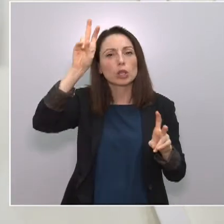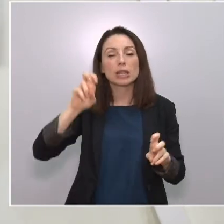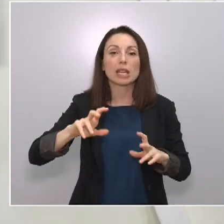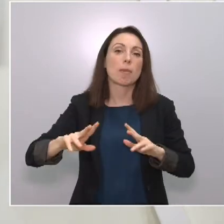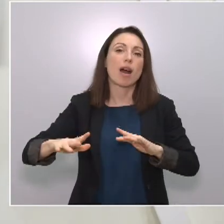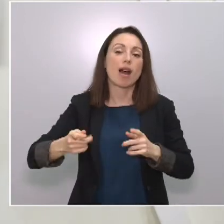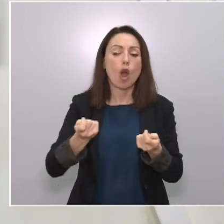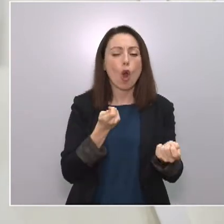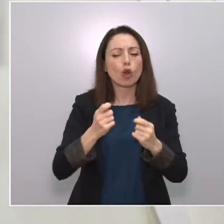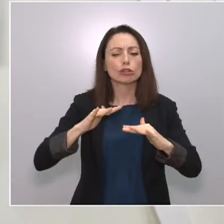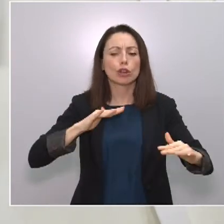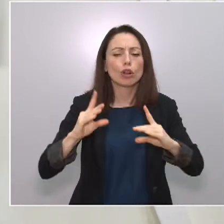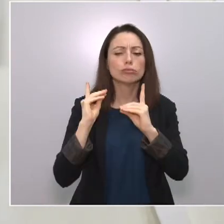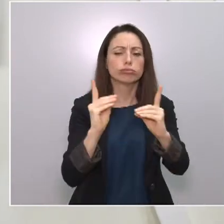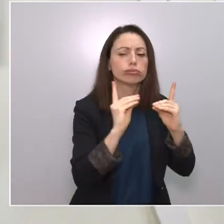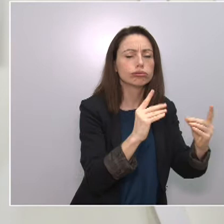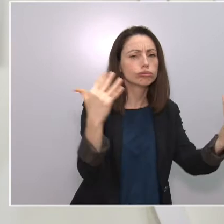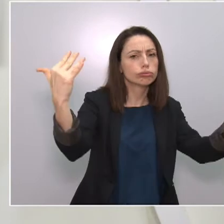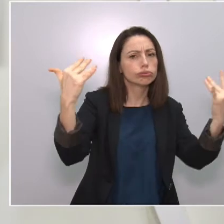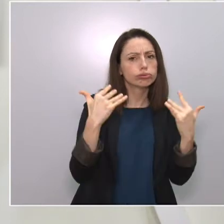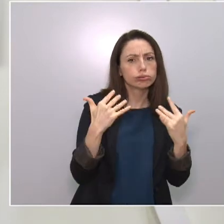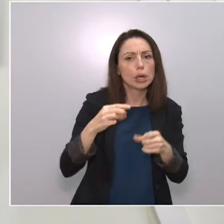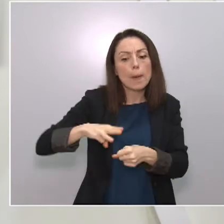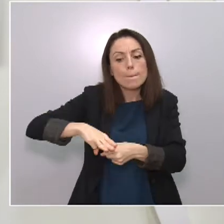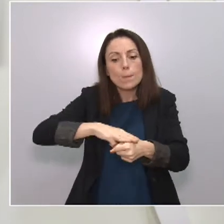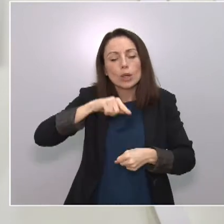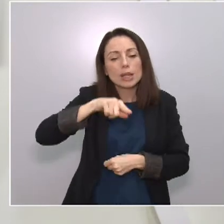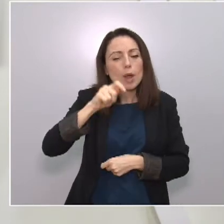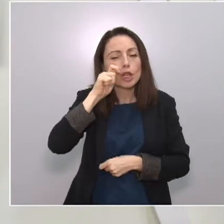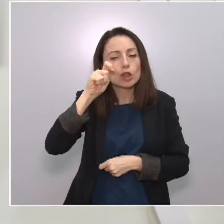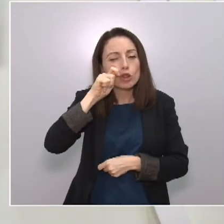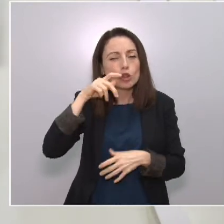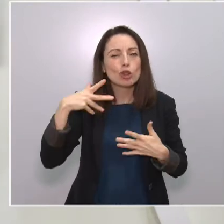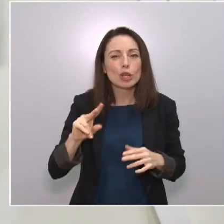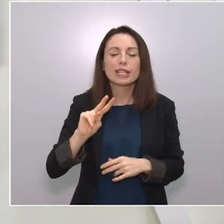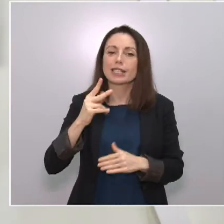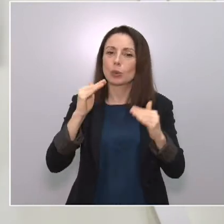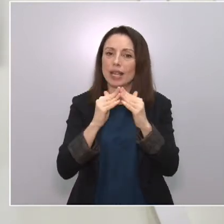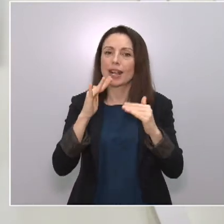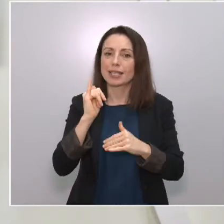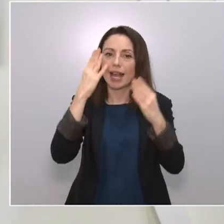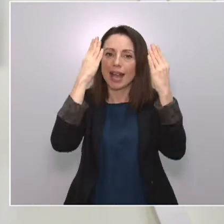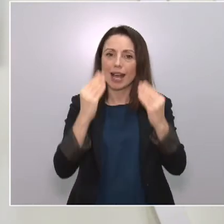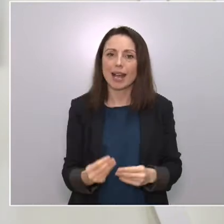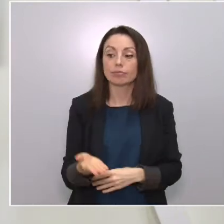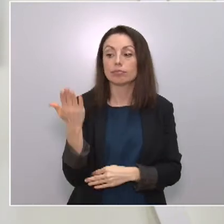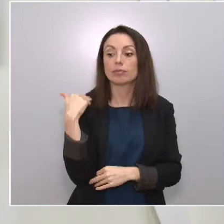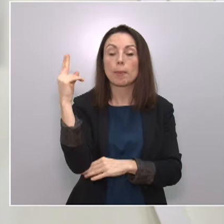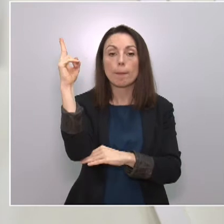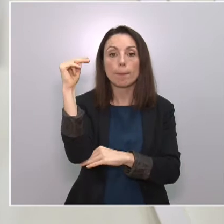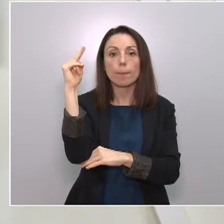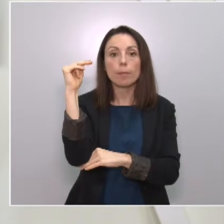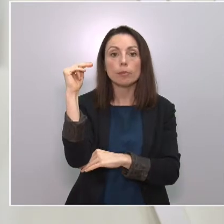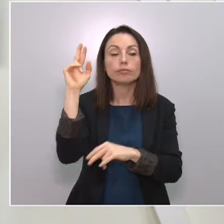la movilidad, sobre todo a los alcaldes de los municipios turísticos donde hay un mayor número de segundas residencias. El viernes tuvimos